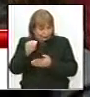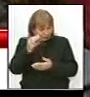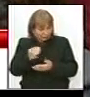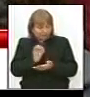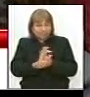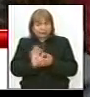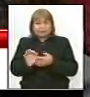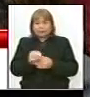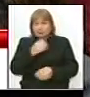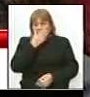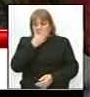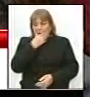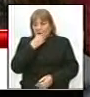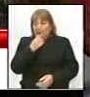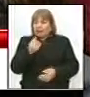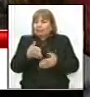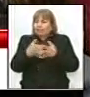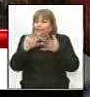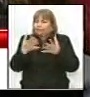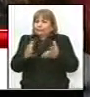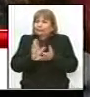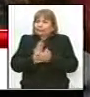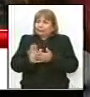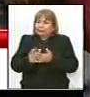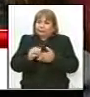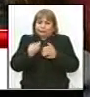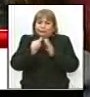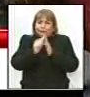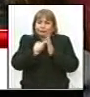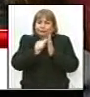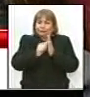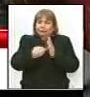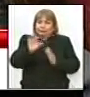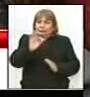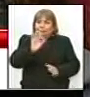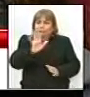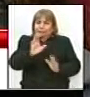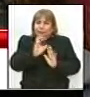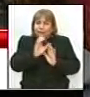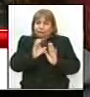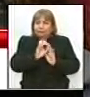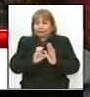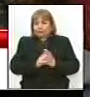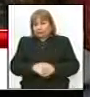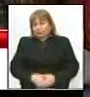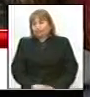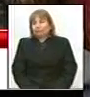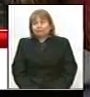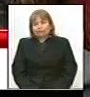reprochable tanto que es reprochable que el artículo 95 de nuestra constitución